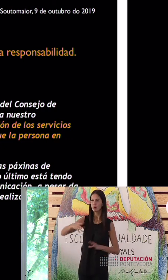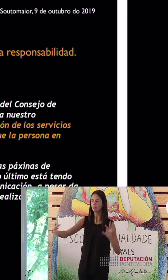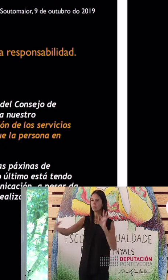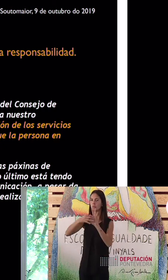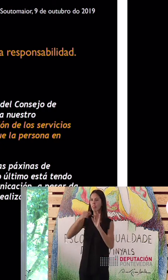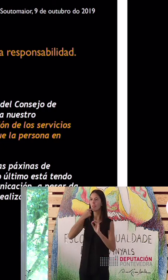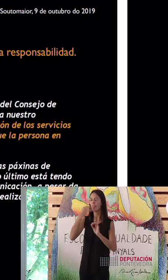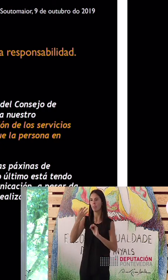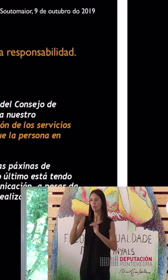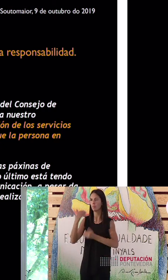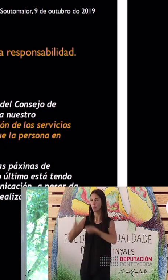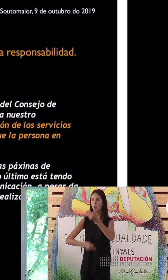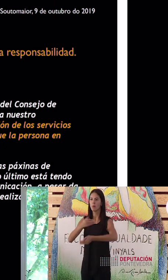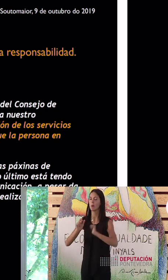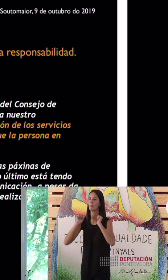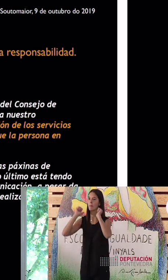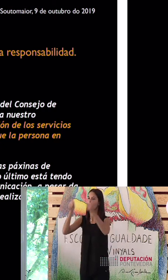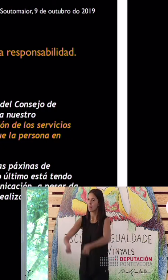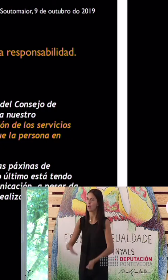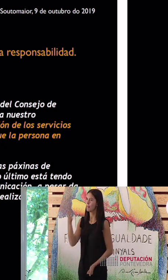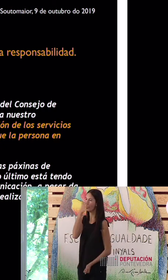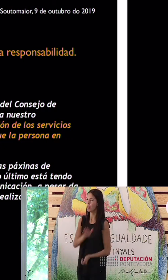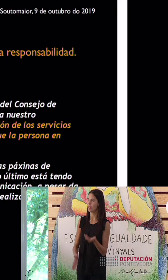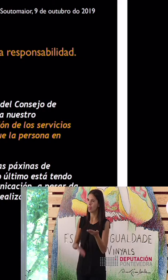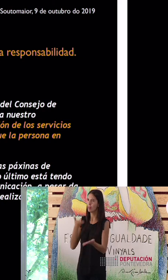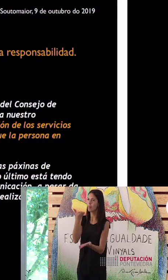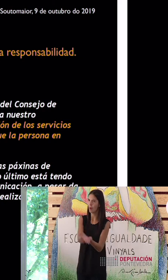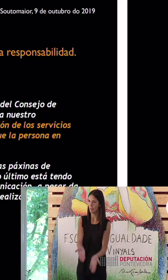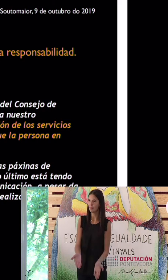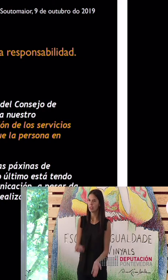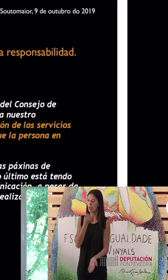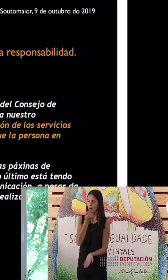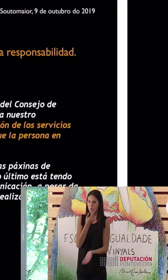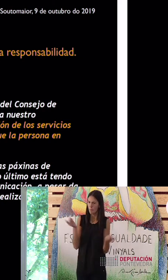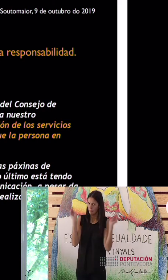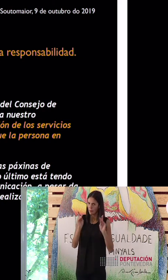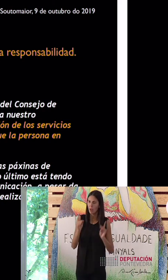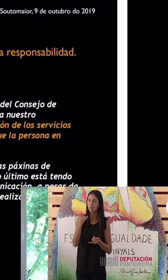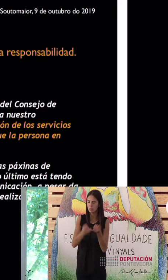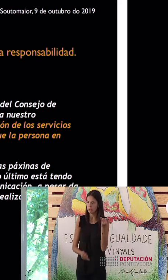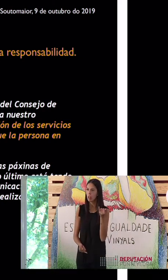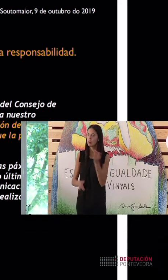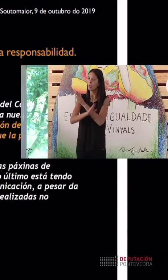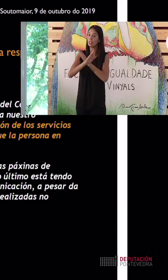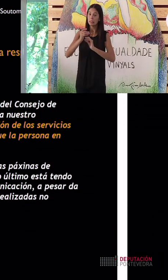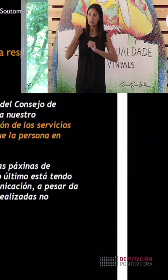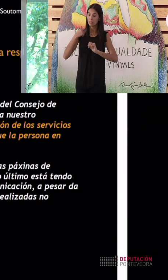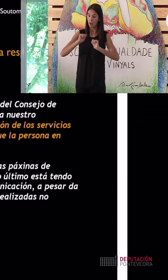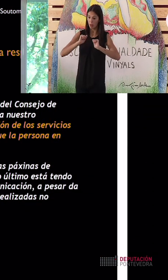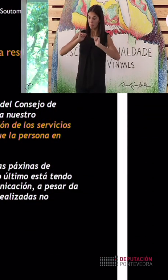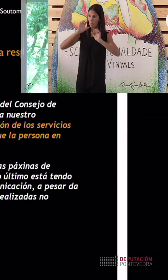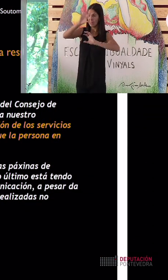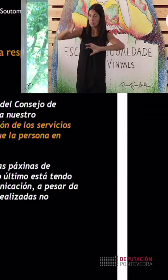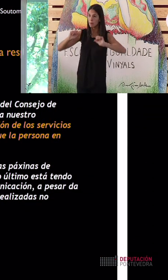iniciar procedimentos mediante os cales se penalizara a demanda, que era pedagóxico e que estaba tendo moi bons resultados nos países nos que se instaurou. Se